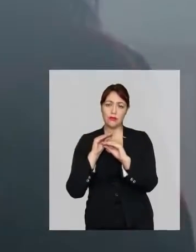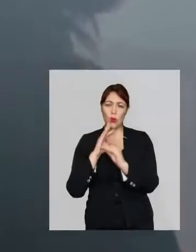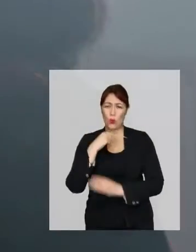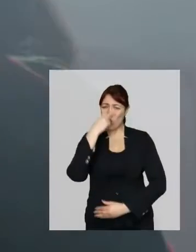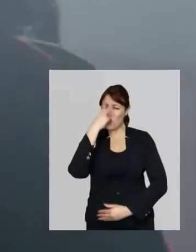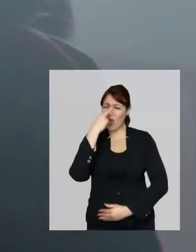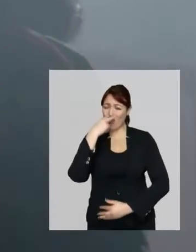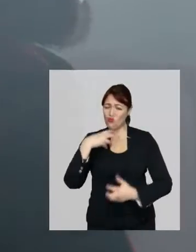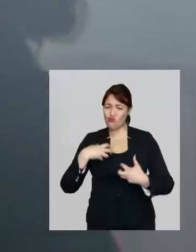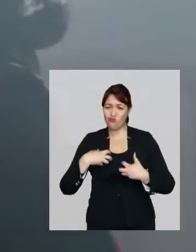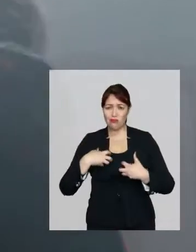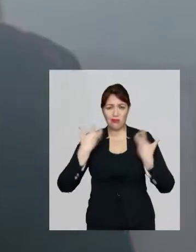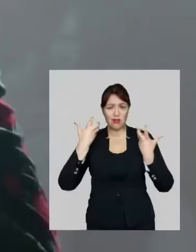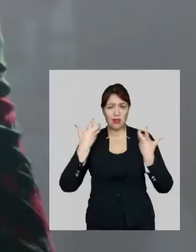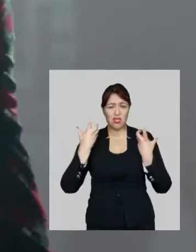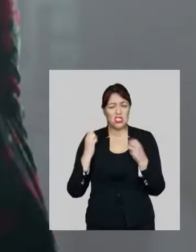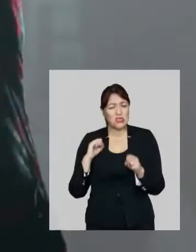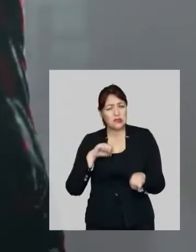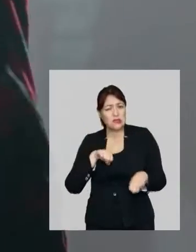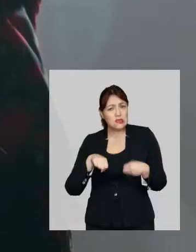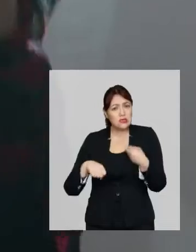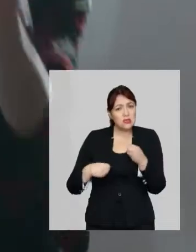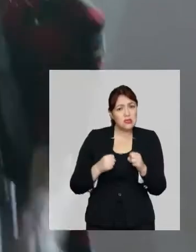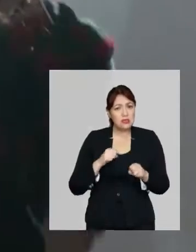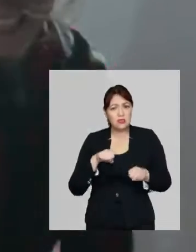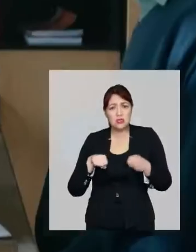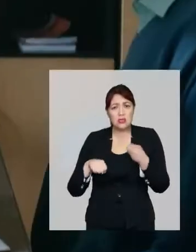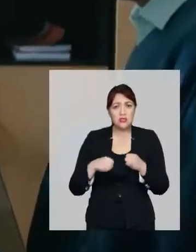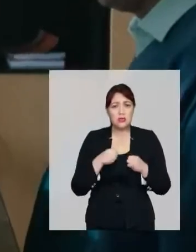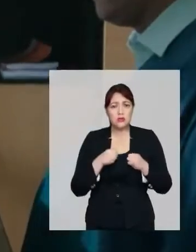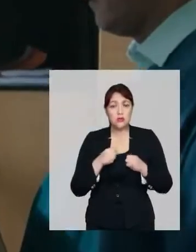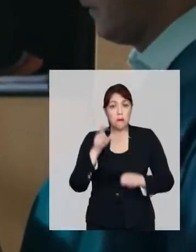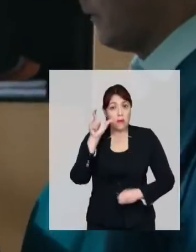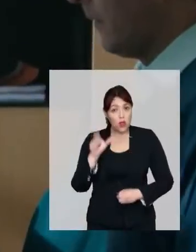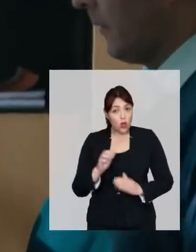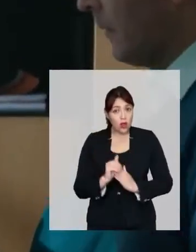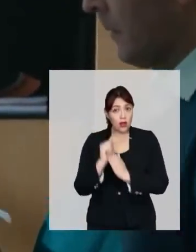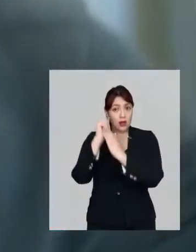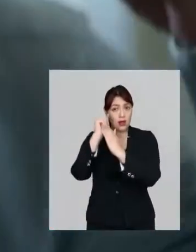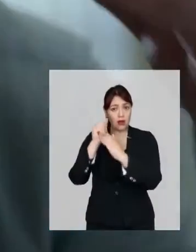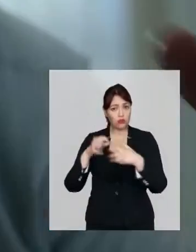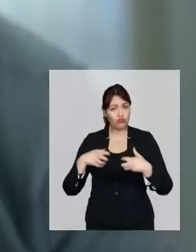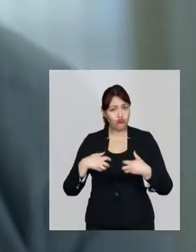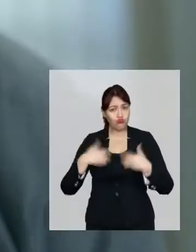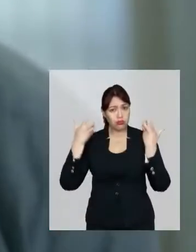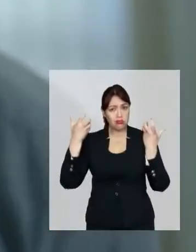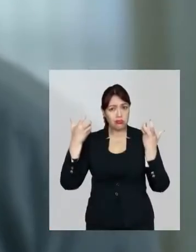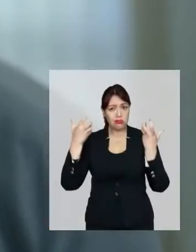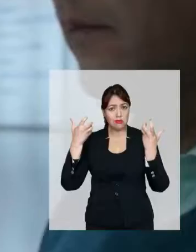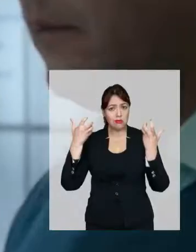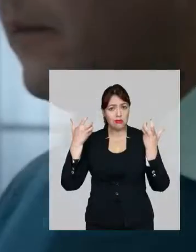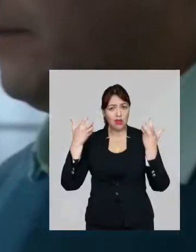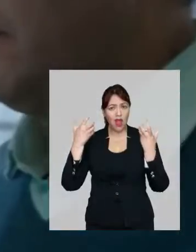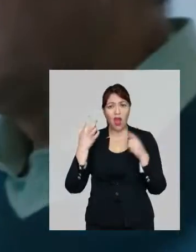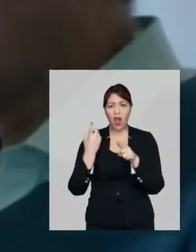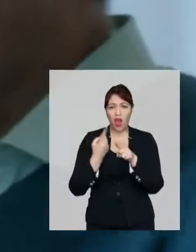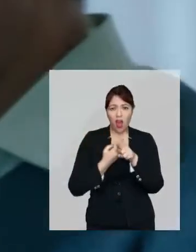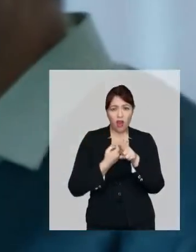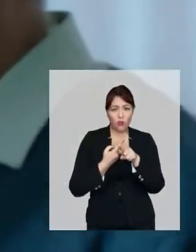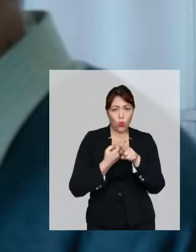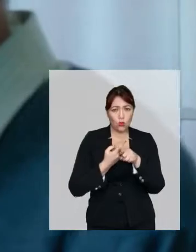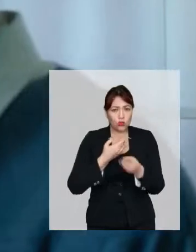Un llanto con rabia es desesperación. Un liderazgo con rabia es